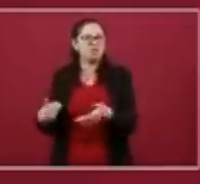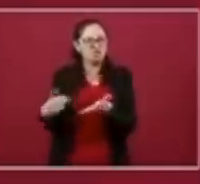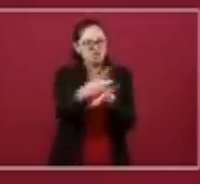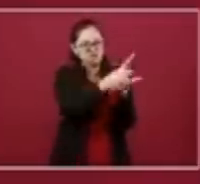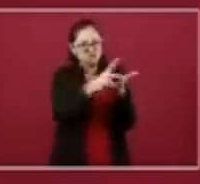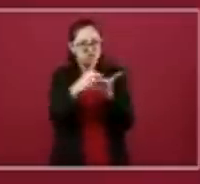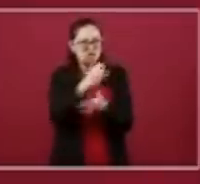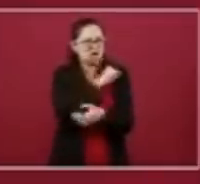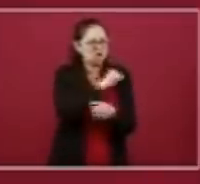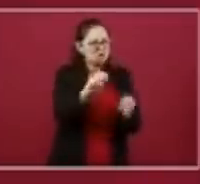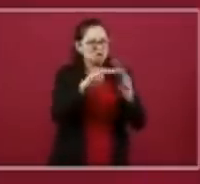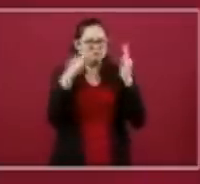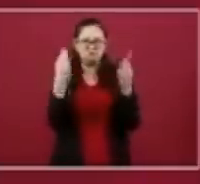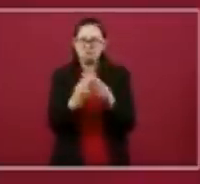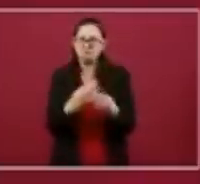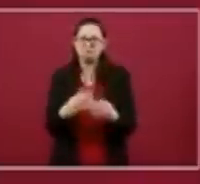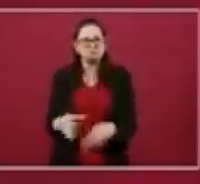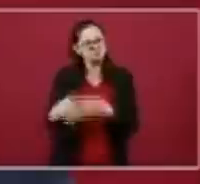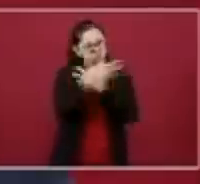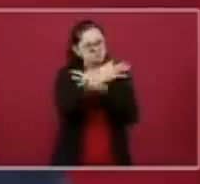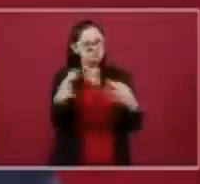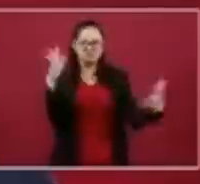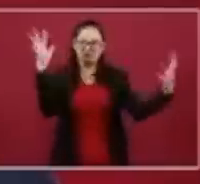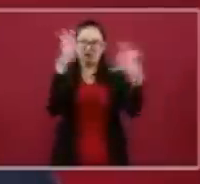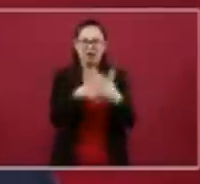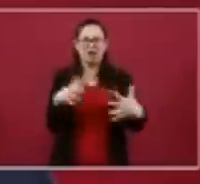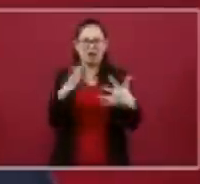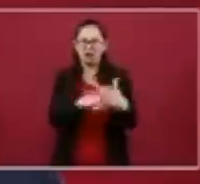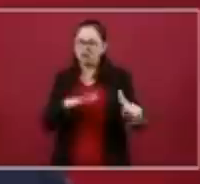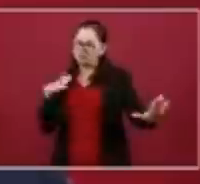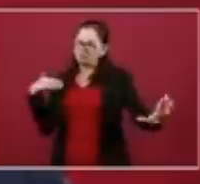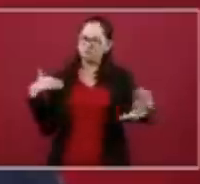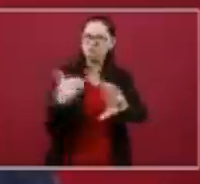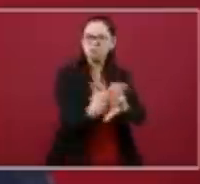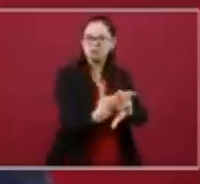de la delincuencia y